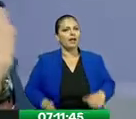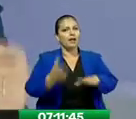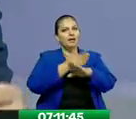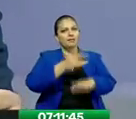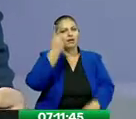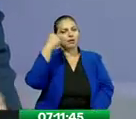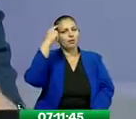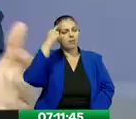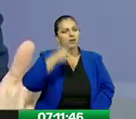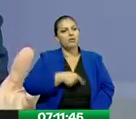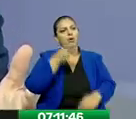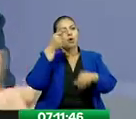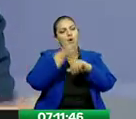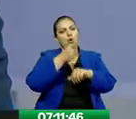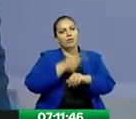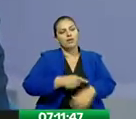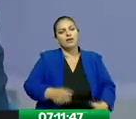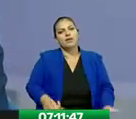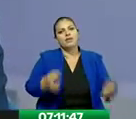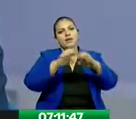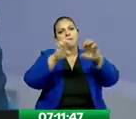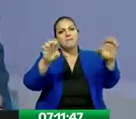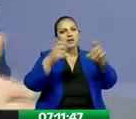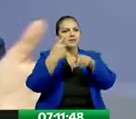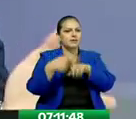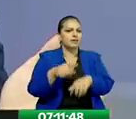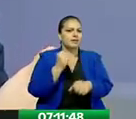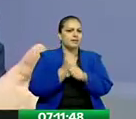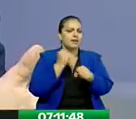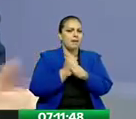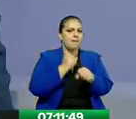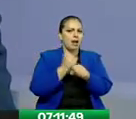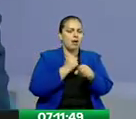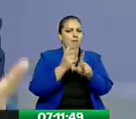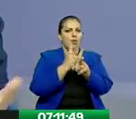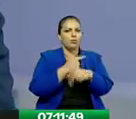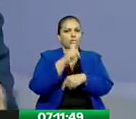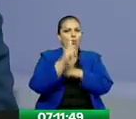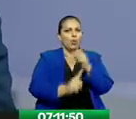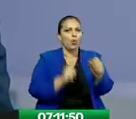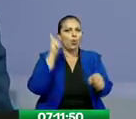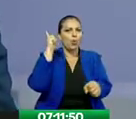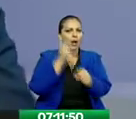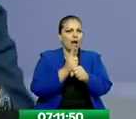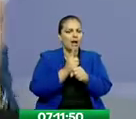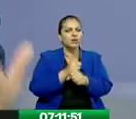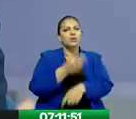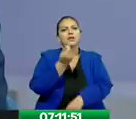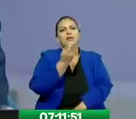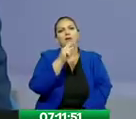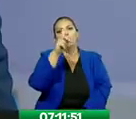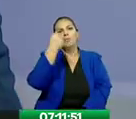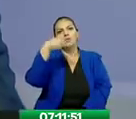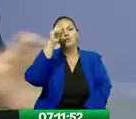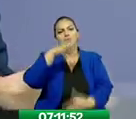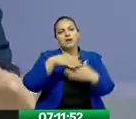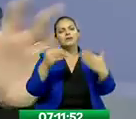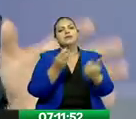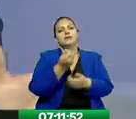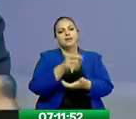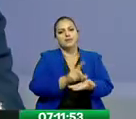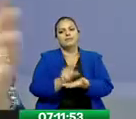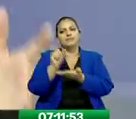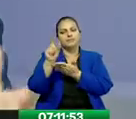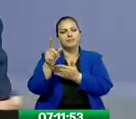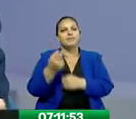esta contribución podría llegar a ser hasta un 6% más de impuesto a la renta. En el fondo están subiendo los impuestos y eso le pasa